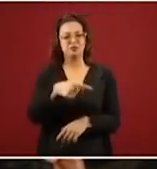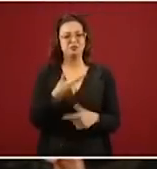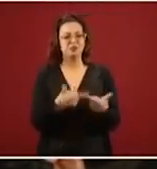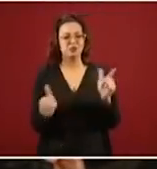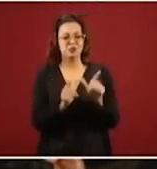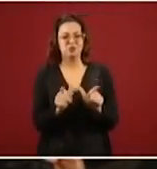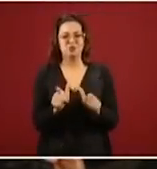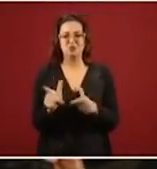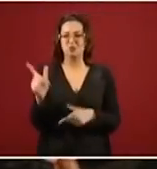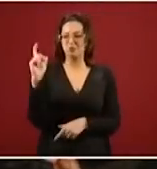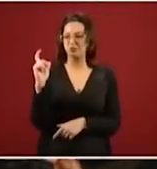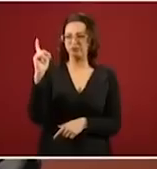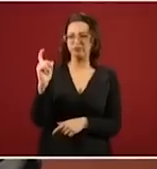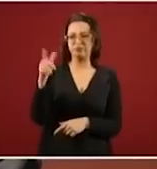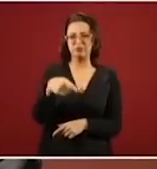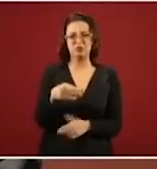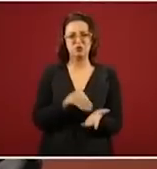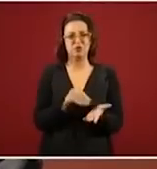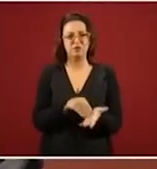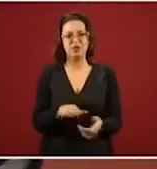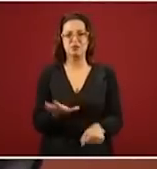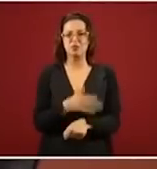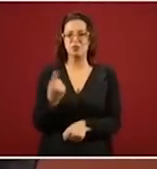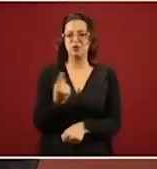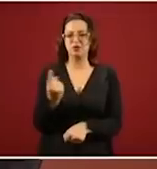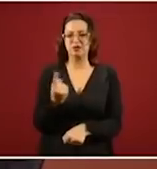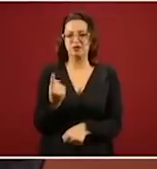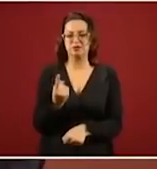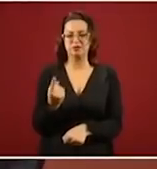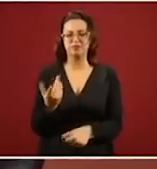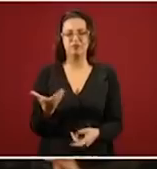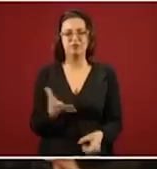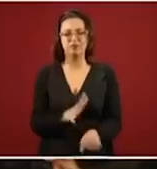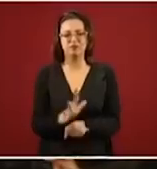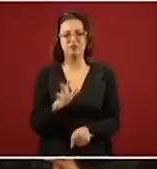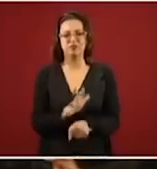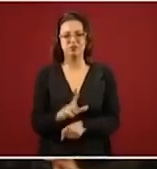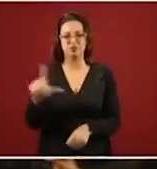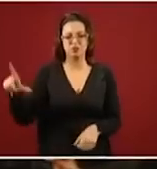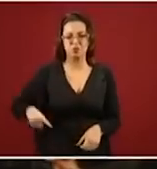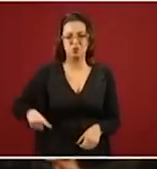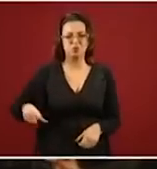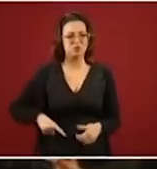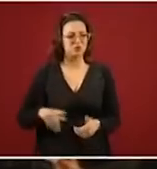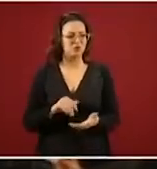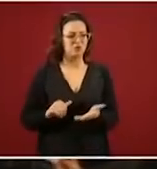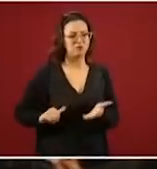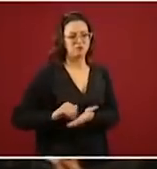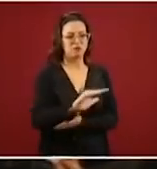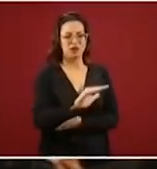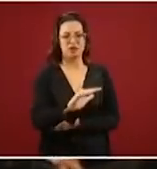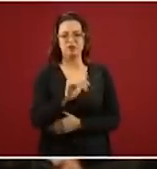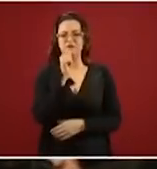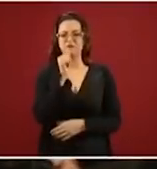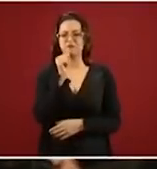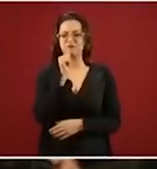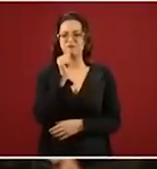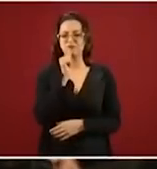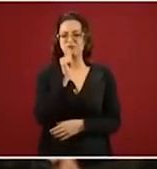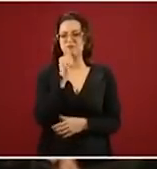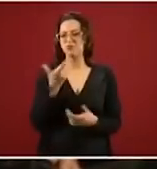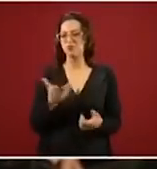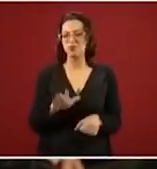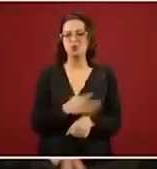porque de que estos grupos armados continúan ahí porque sí porque el gobierno no ha sido capaz de quitar la presencia estos grupos armados